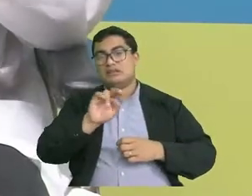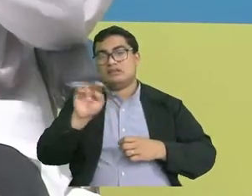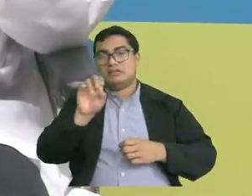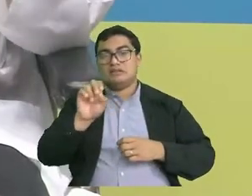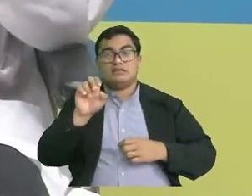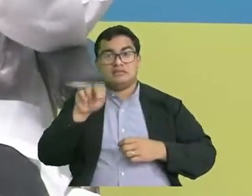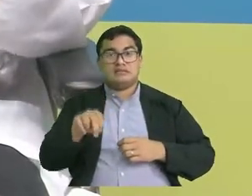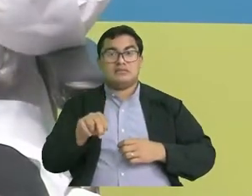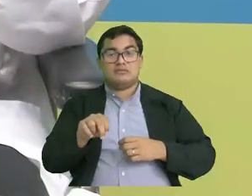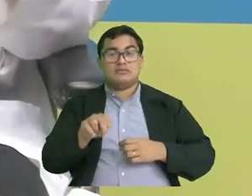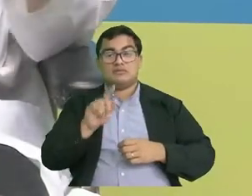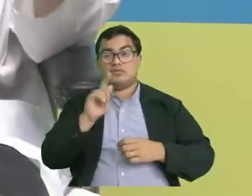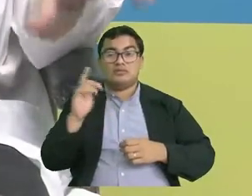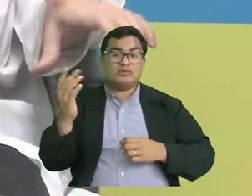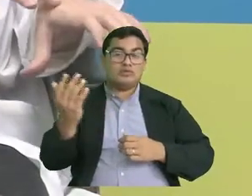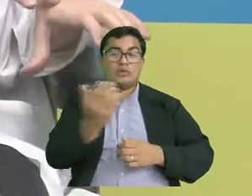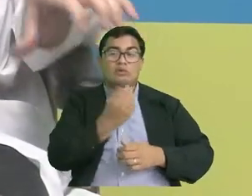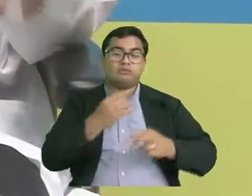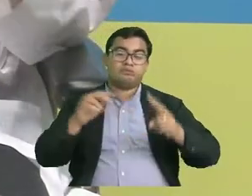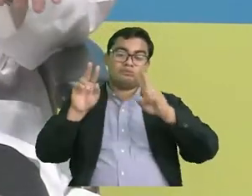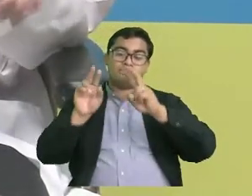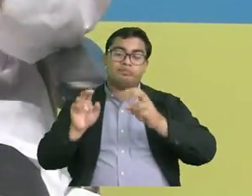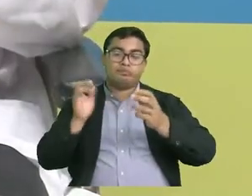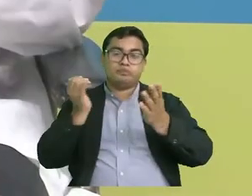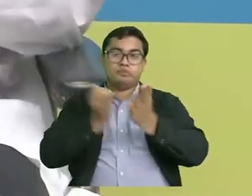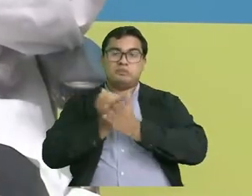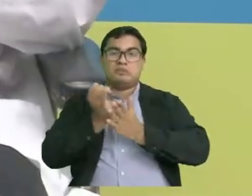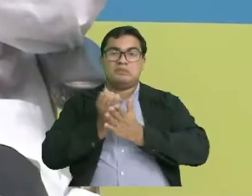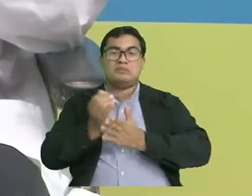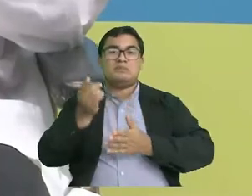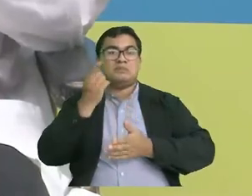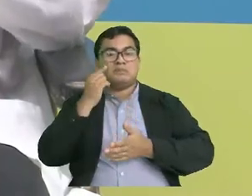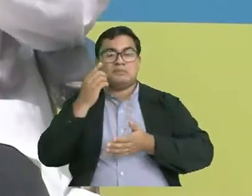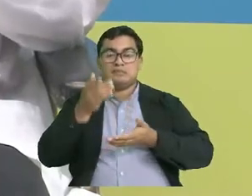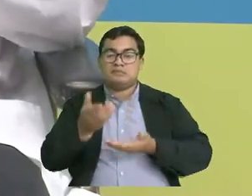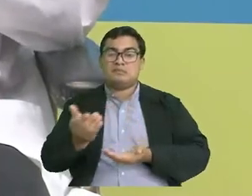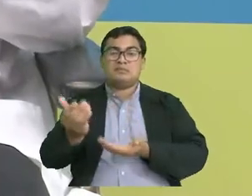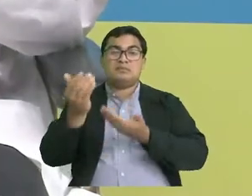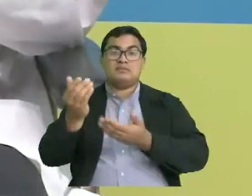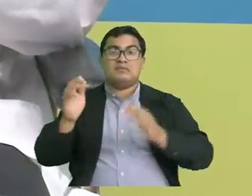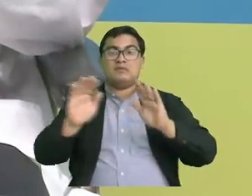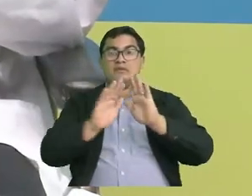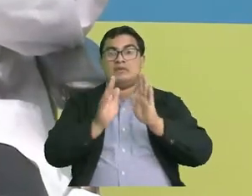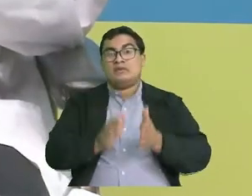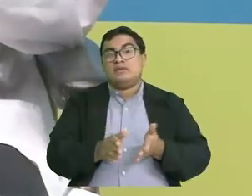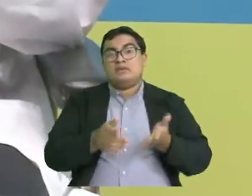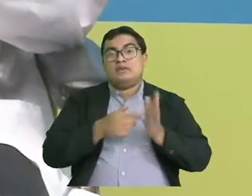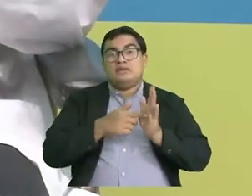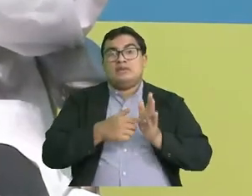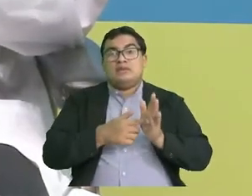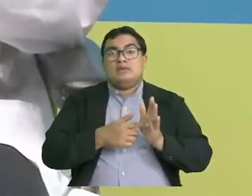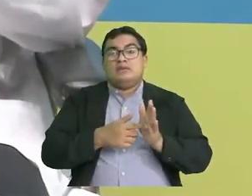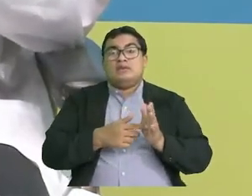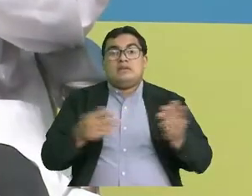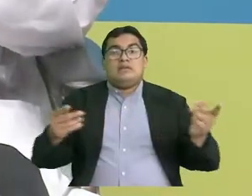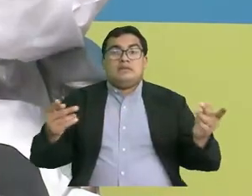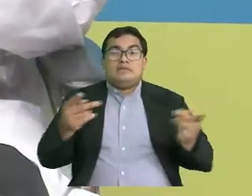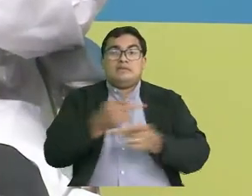todos esos estudios se los hacemos, los vemos desde que son niñas. Y generalmente, en la forma más